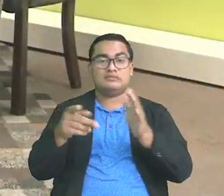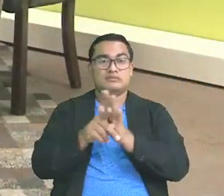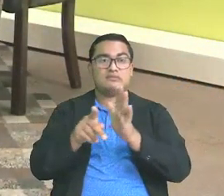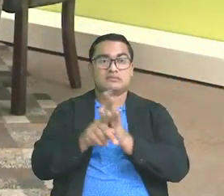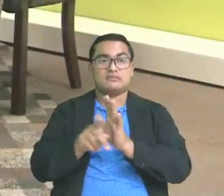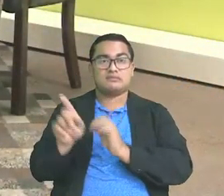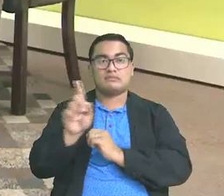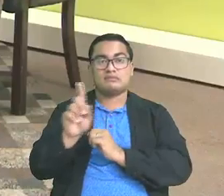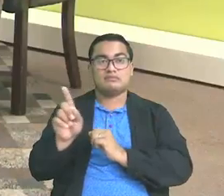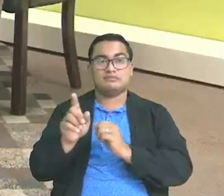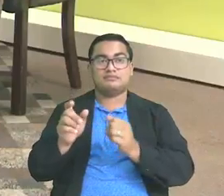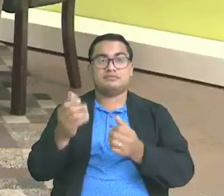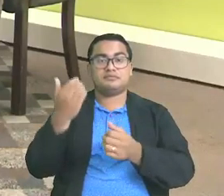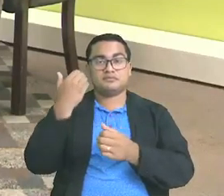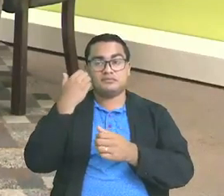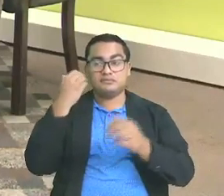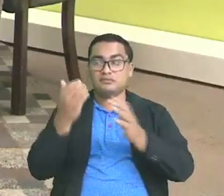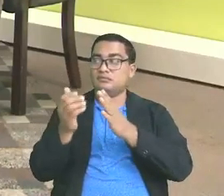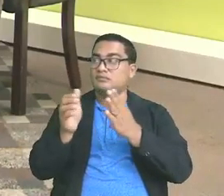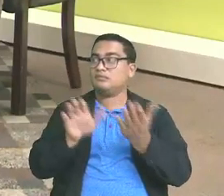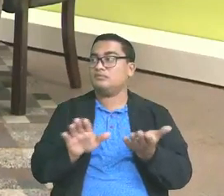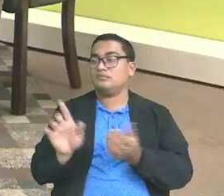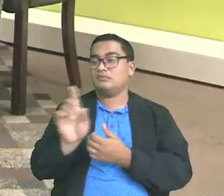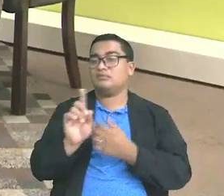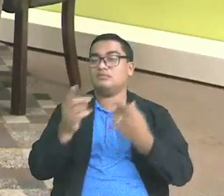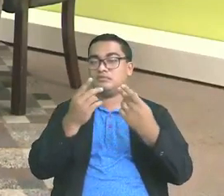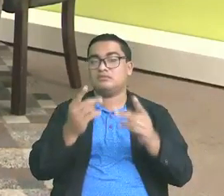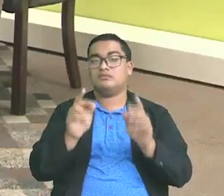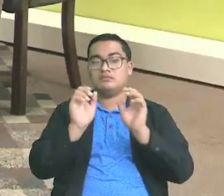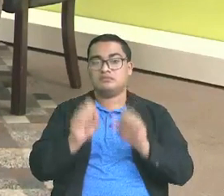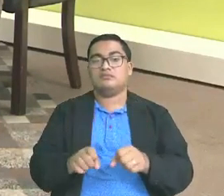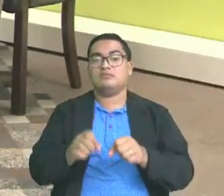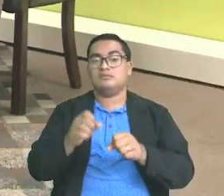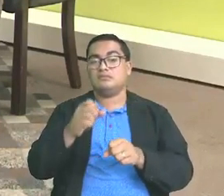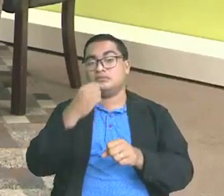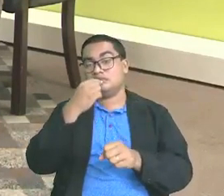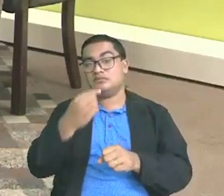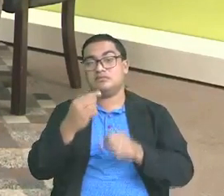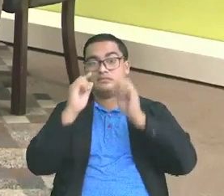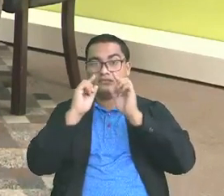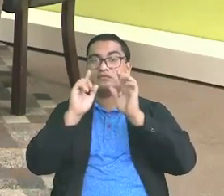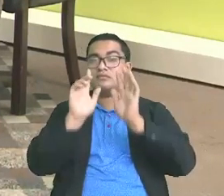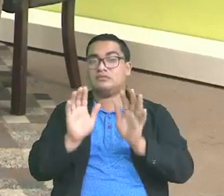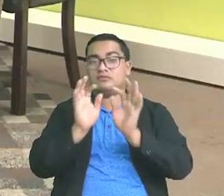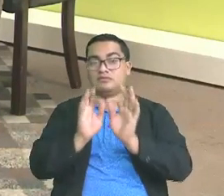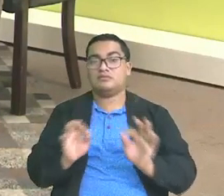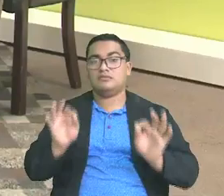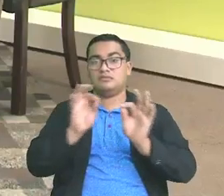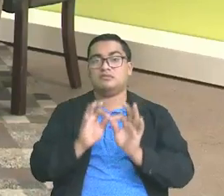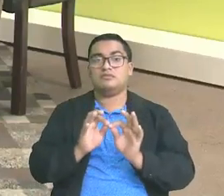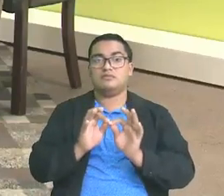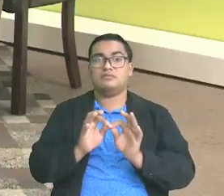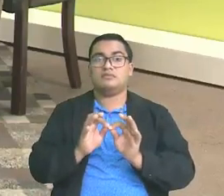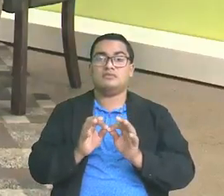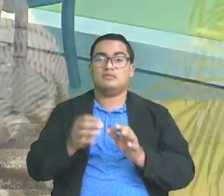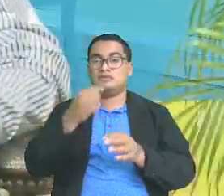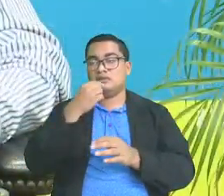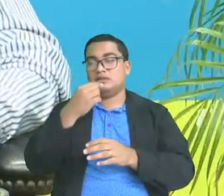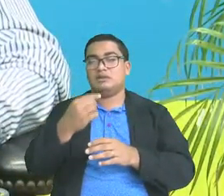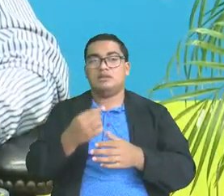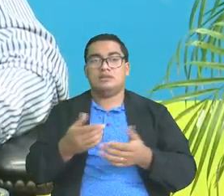situación. No es una enfermedad mortal, pero sí lo podemos convertir mortal si no la tratamos a tiempo. Eso es lo que tiene